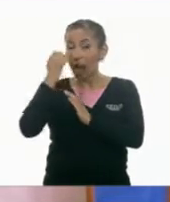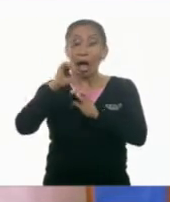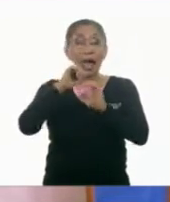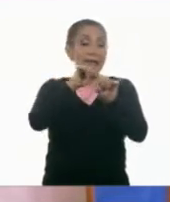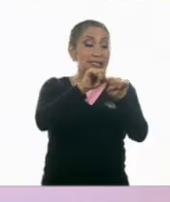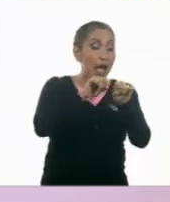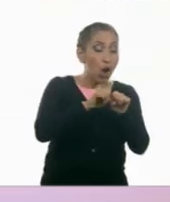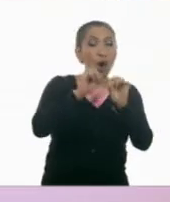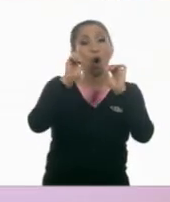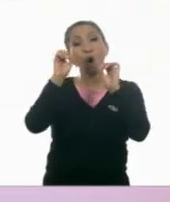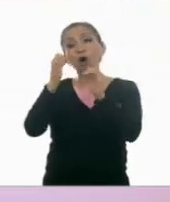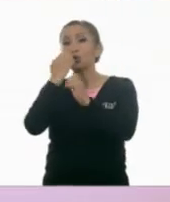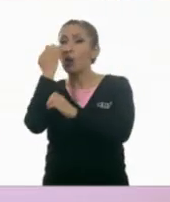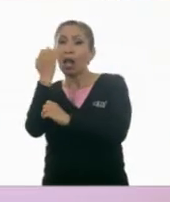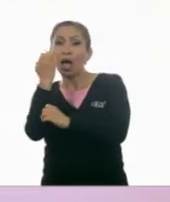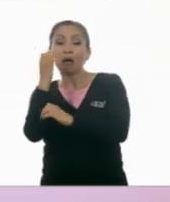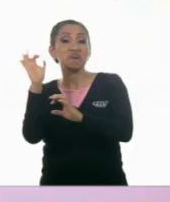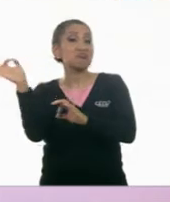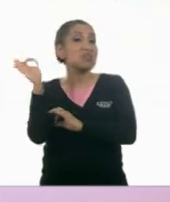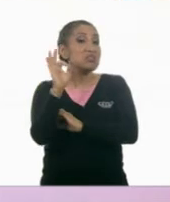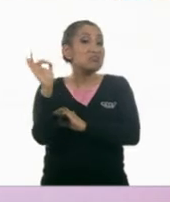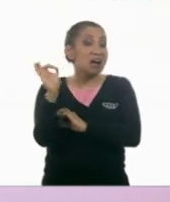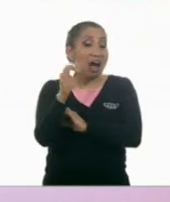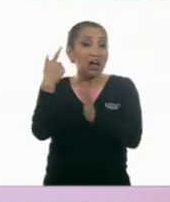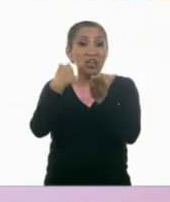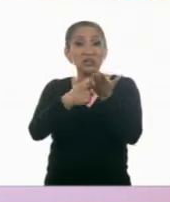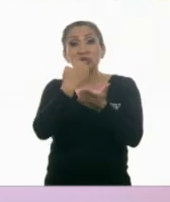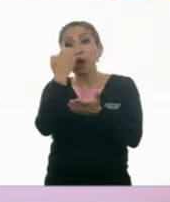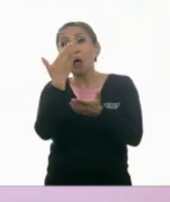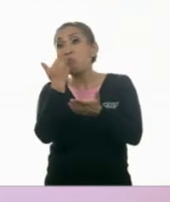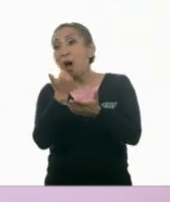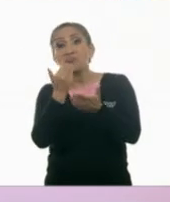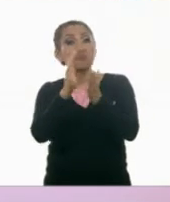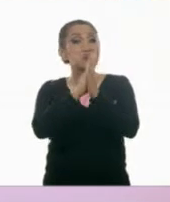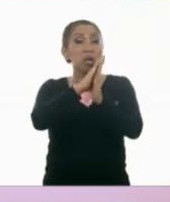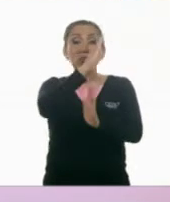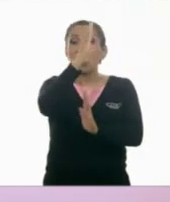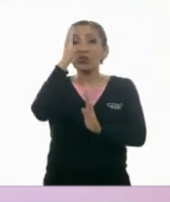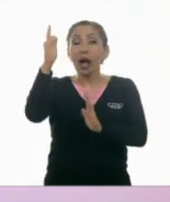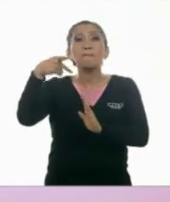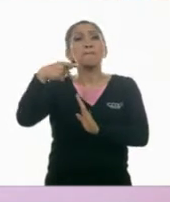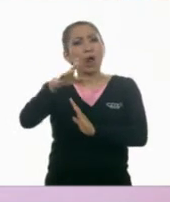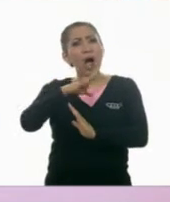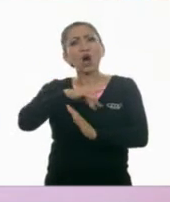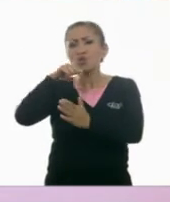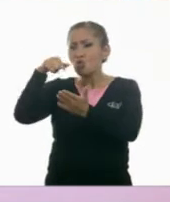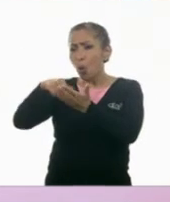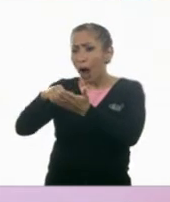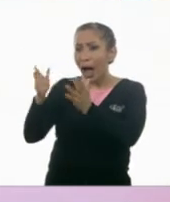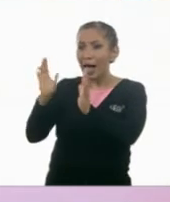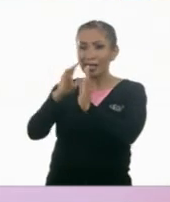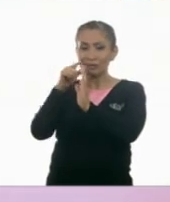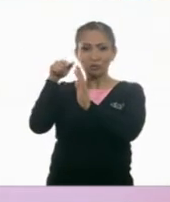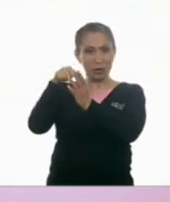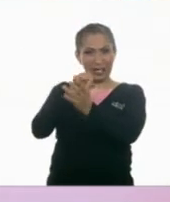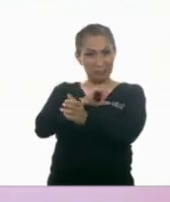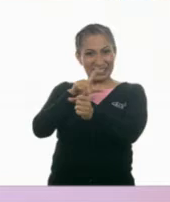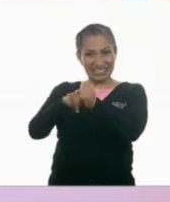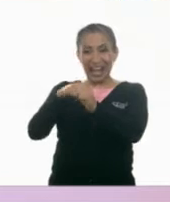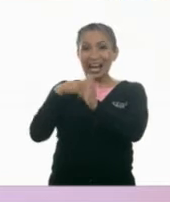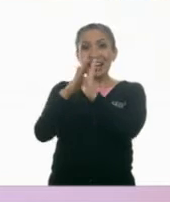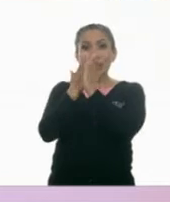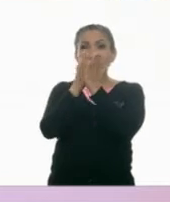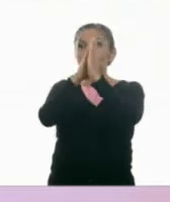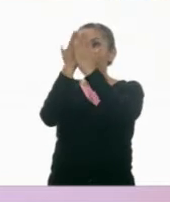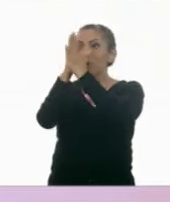salón. Tal vez no haya una biblioteca dentro de esa escuela, pero seguramente hay un espacio, un rincón de lectura que